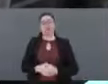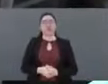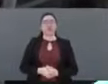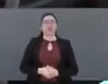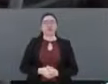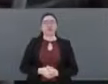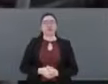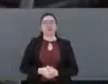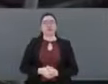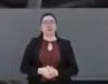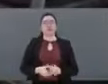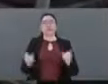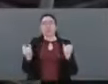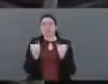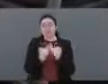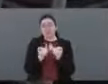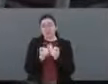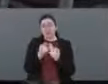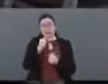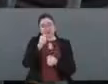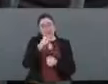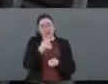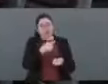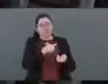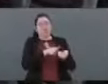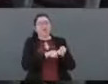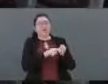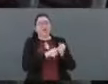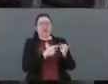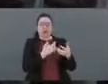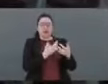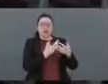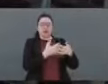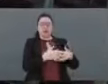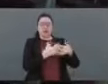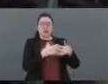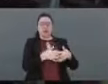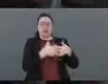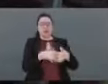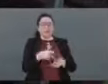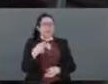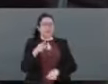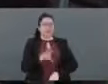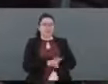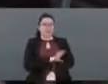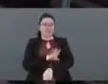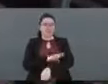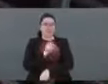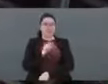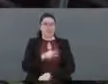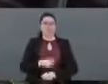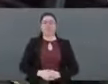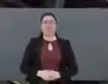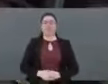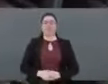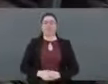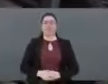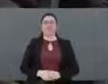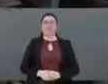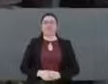la planta de generación propia. Sí, bueno, en estas conozco.